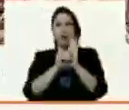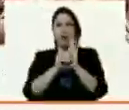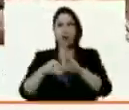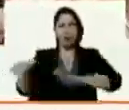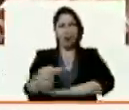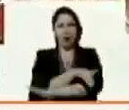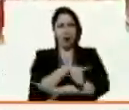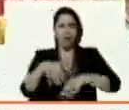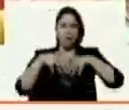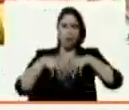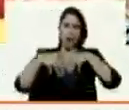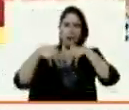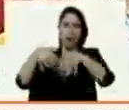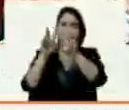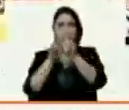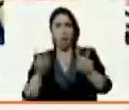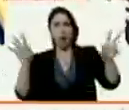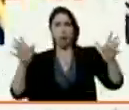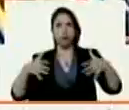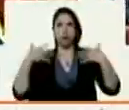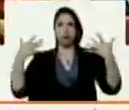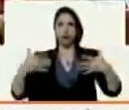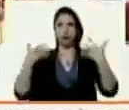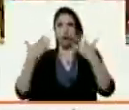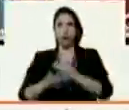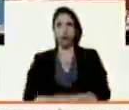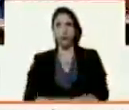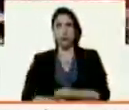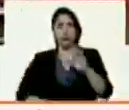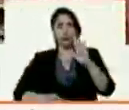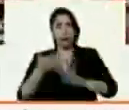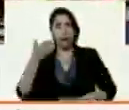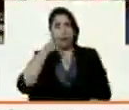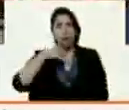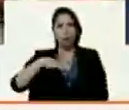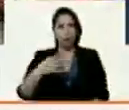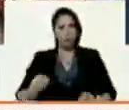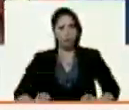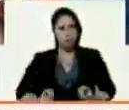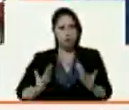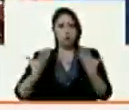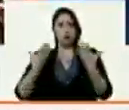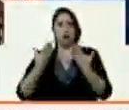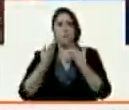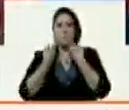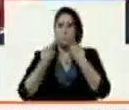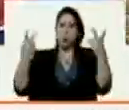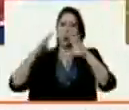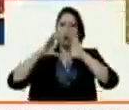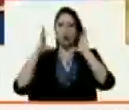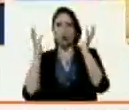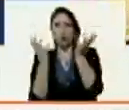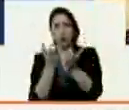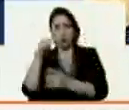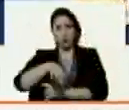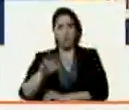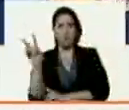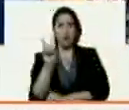paz, con alegría. Sale un pueblo entusiasta a decirle al mundo aquí en